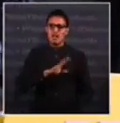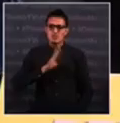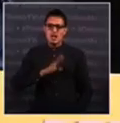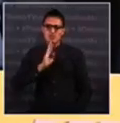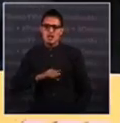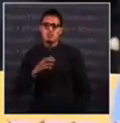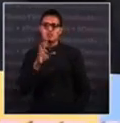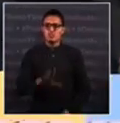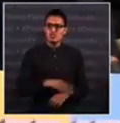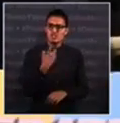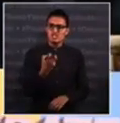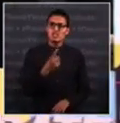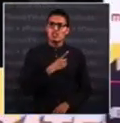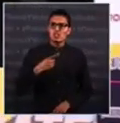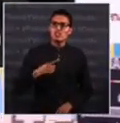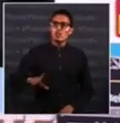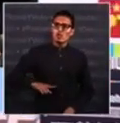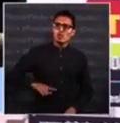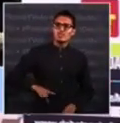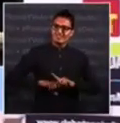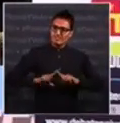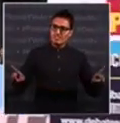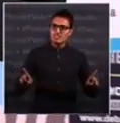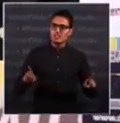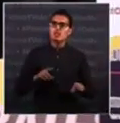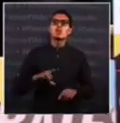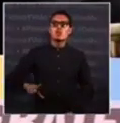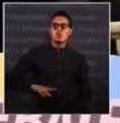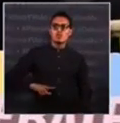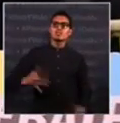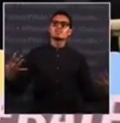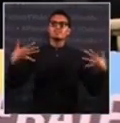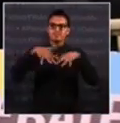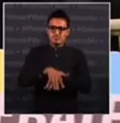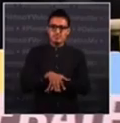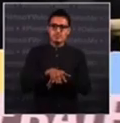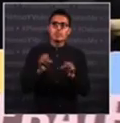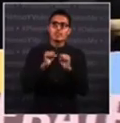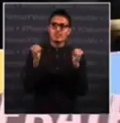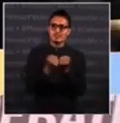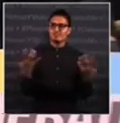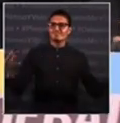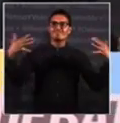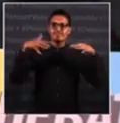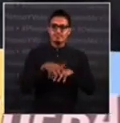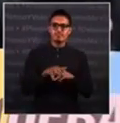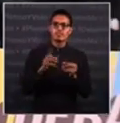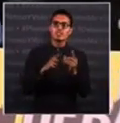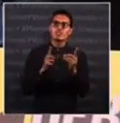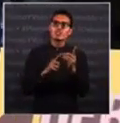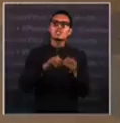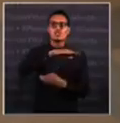que ser de un gobierno diferente, un gobierno incluyente en un ambiente de pluralidad política en donde